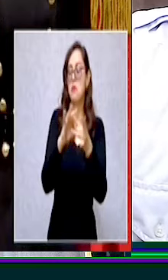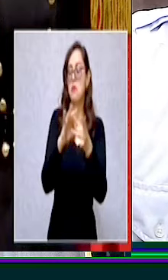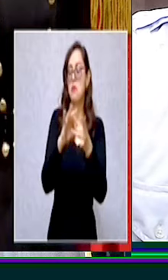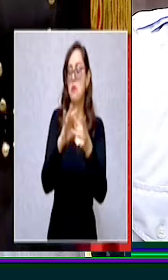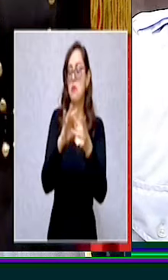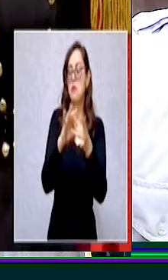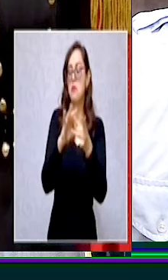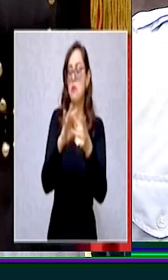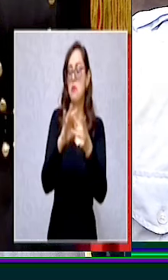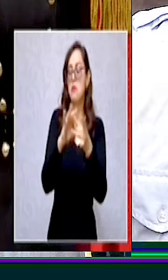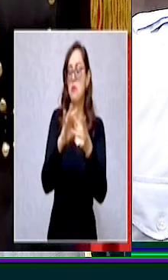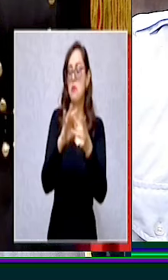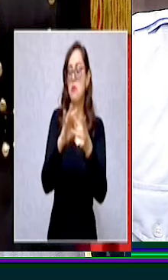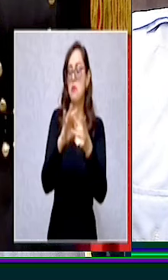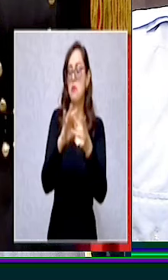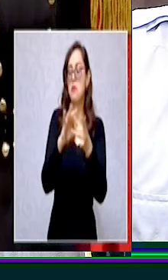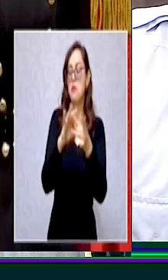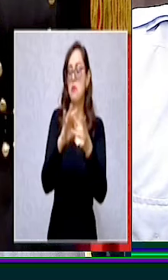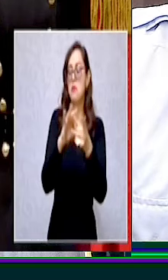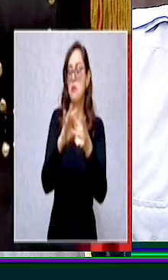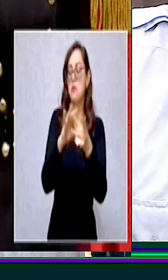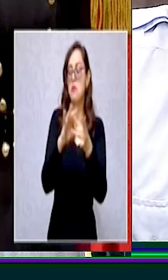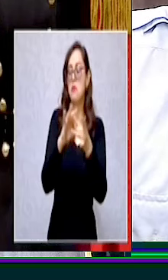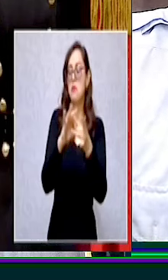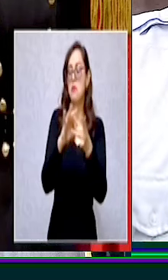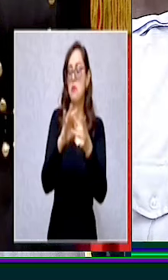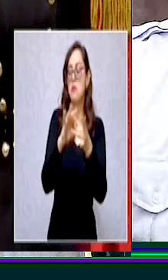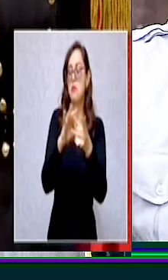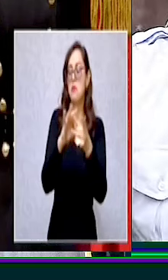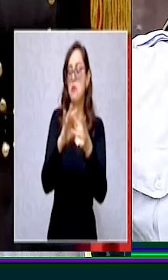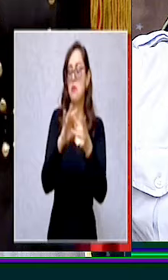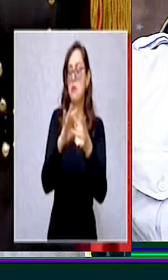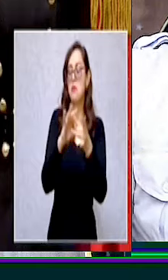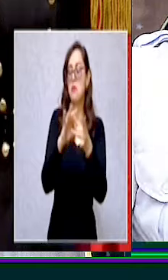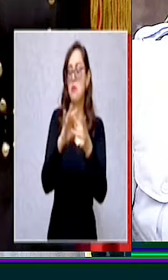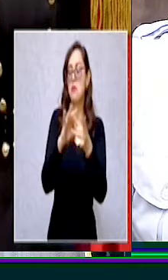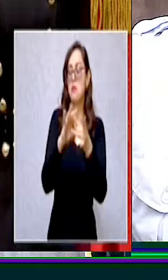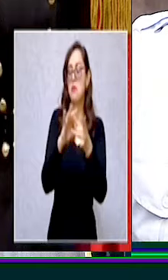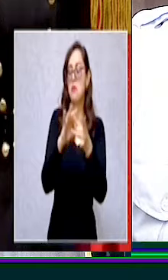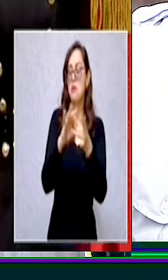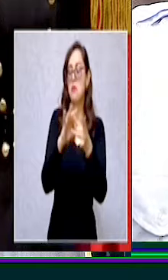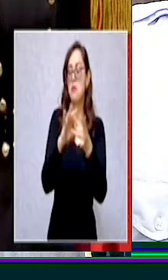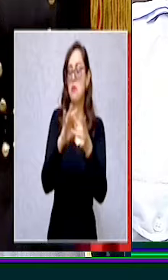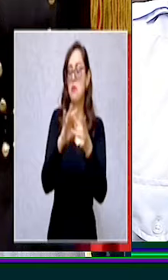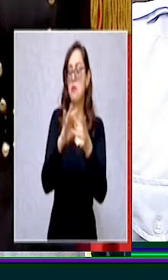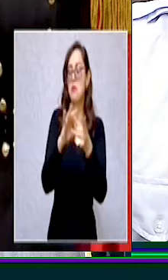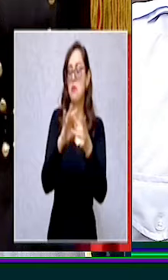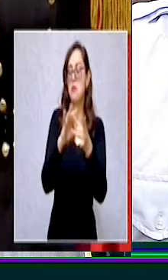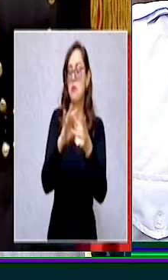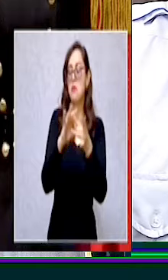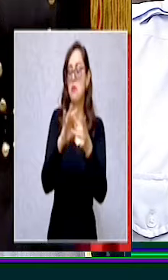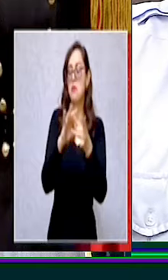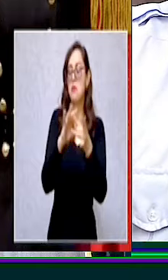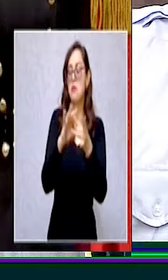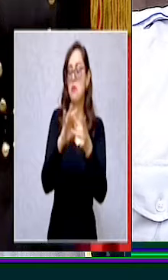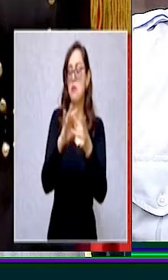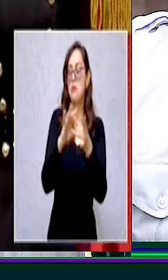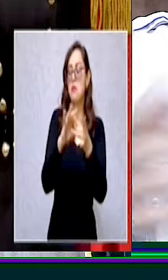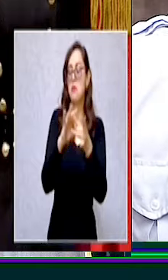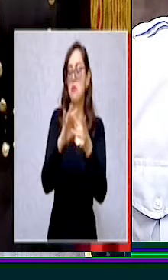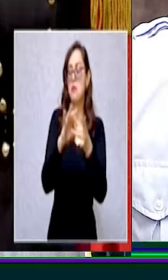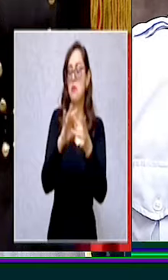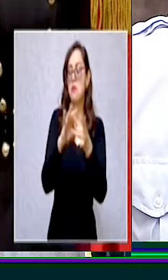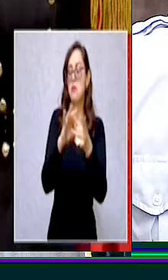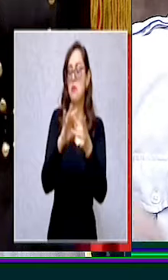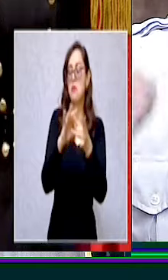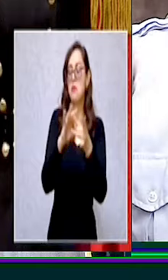felicitaciones a la presidenta de México Claudia desde de mora informa y pues bueno gente ya